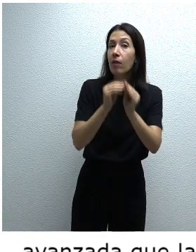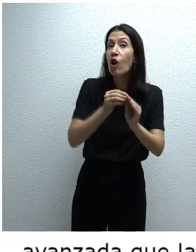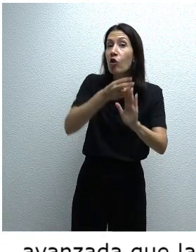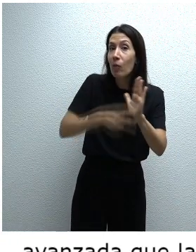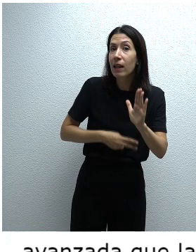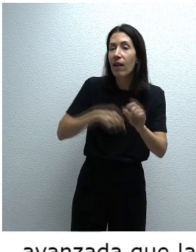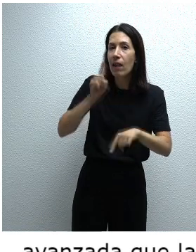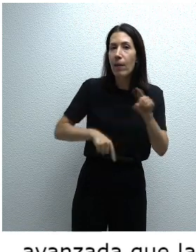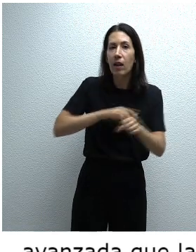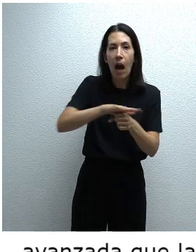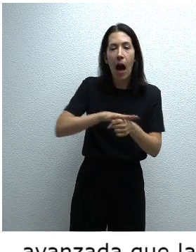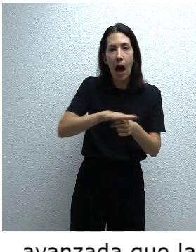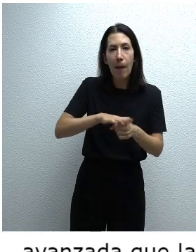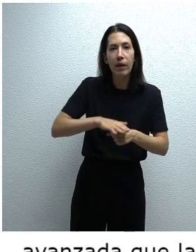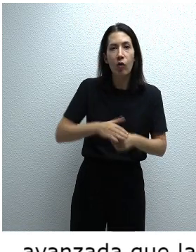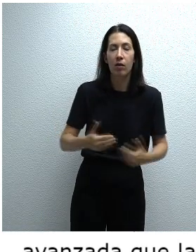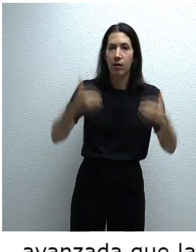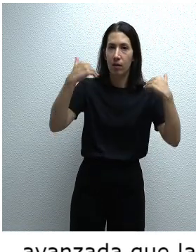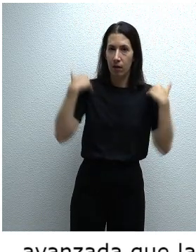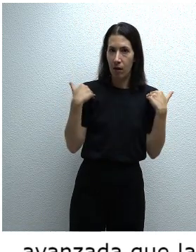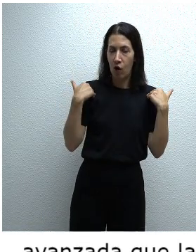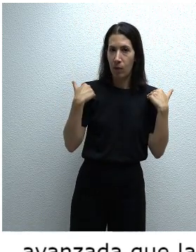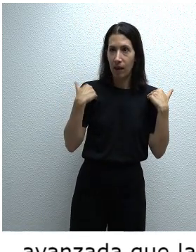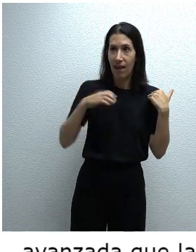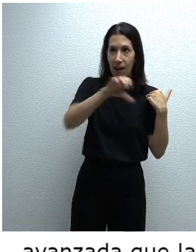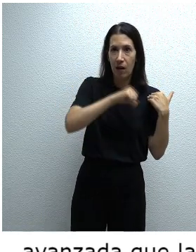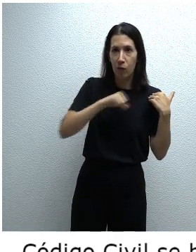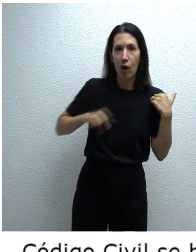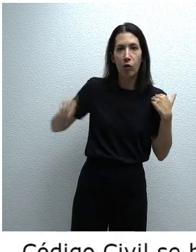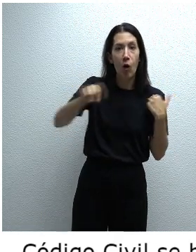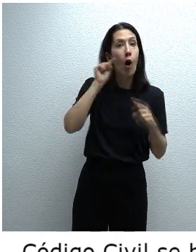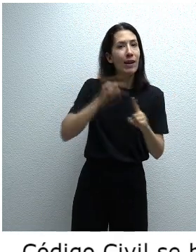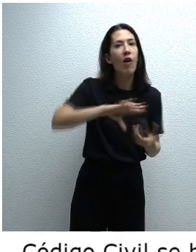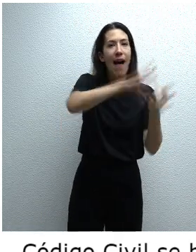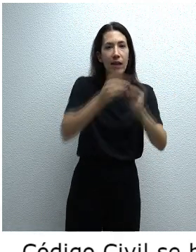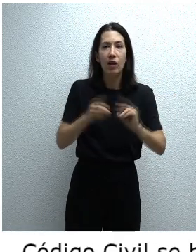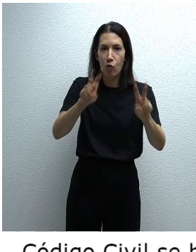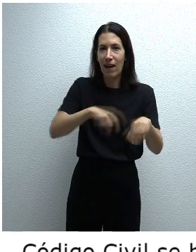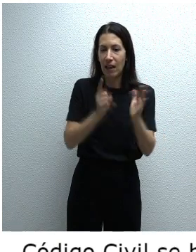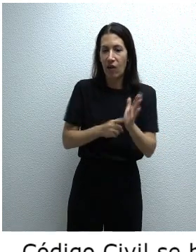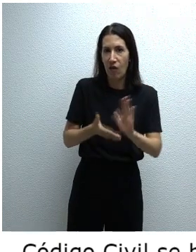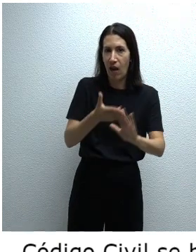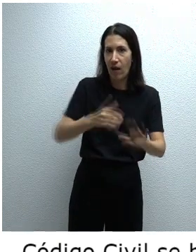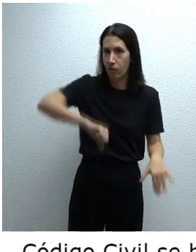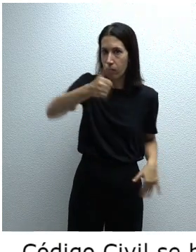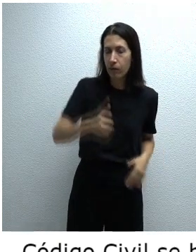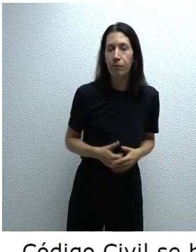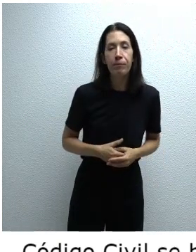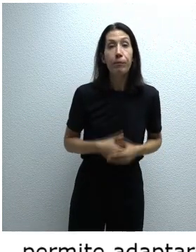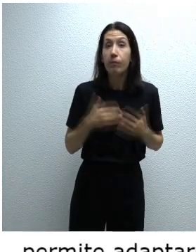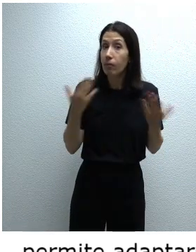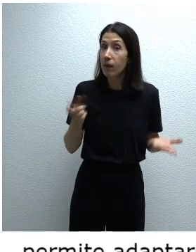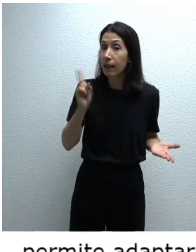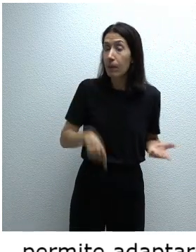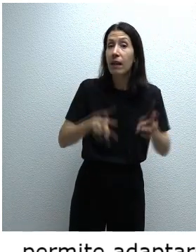de competencia de las diferentes legislaciones forales para adaptarse a esta nueva legislación. De todas maneras, como bien dice, el